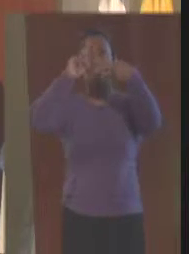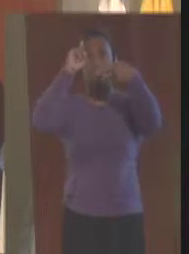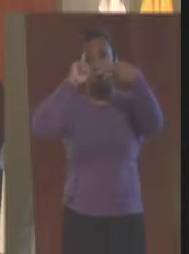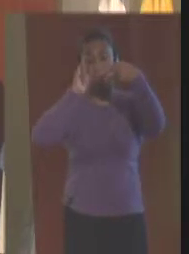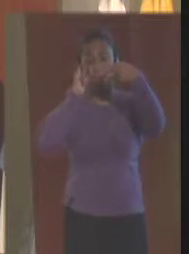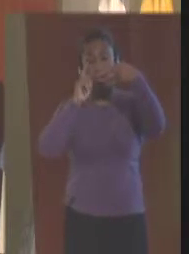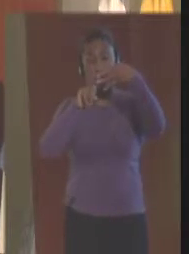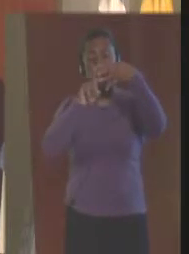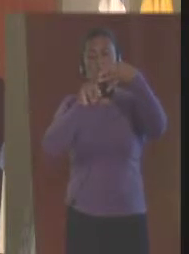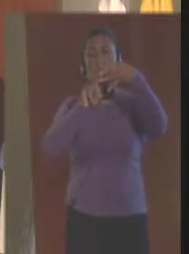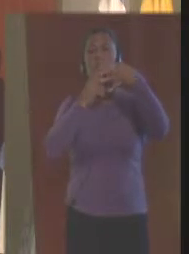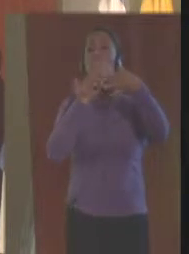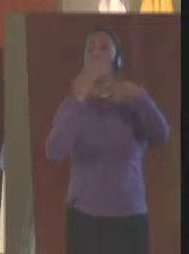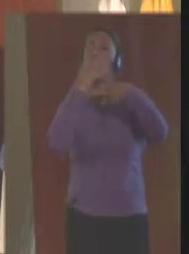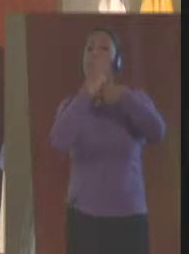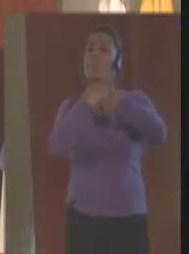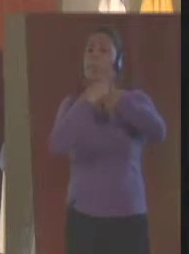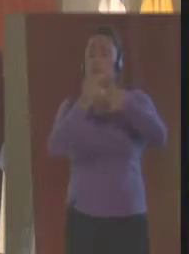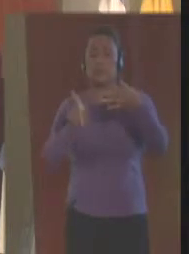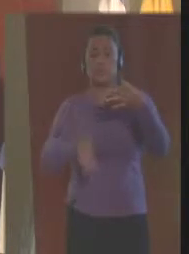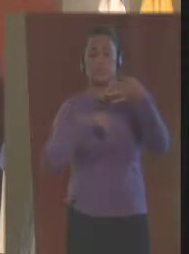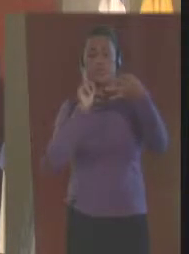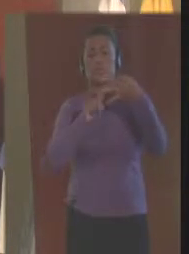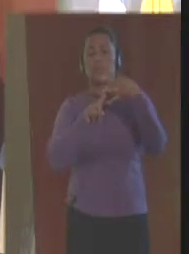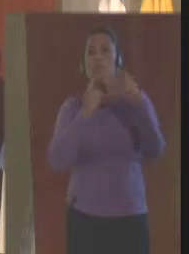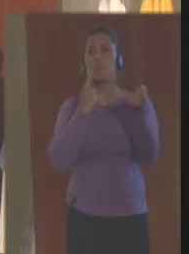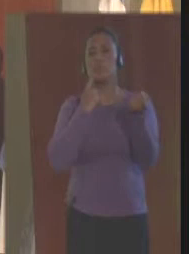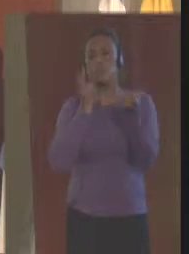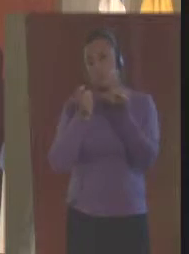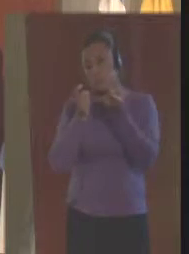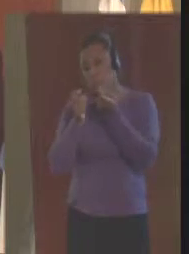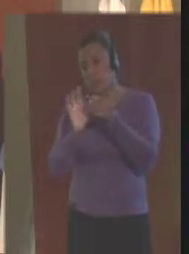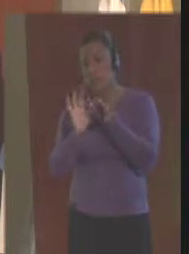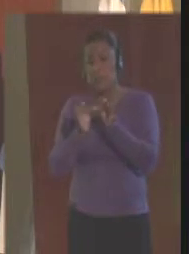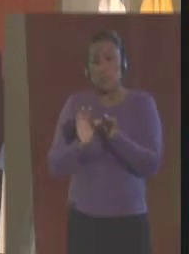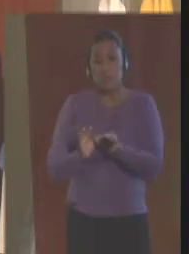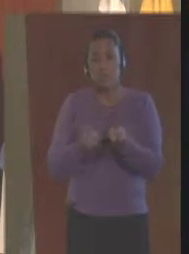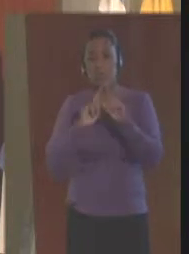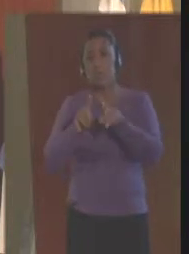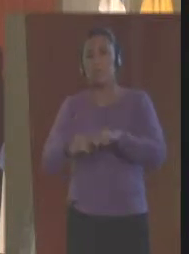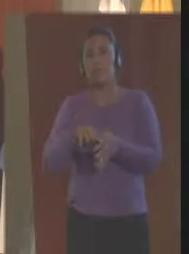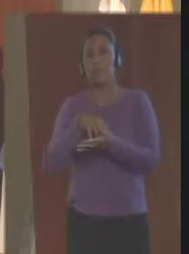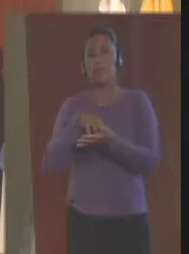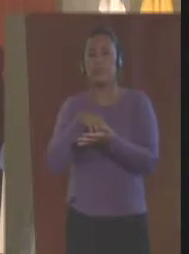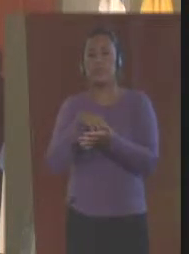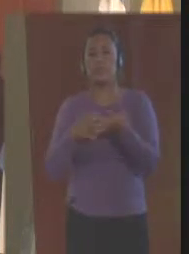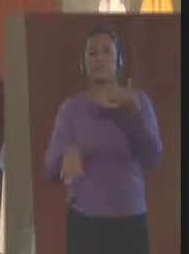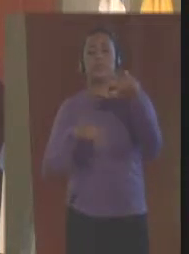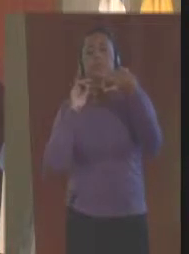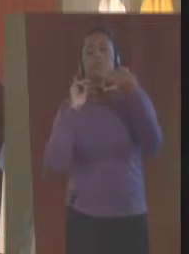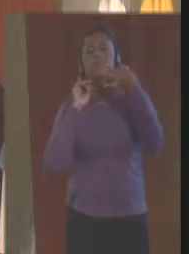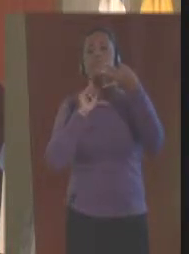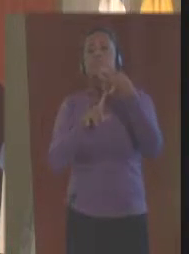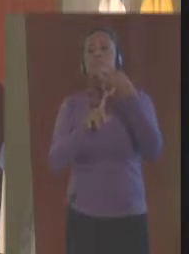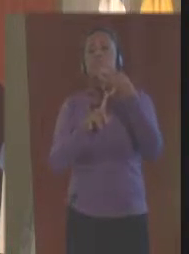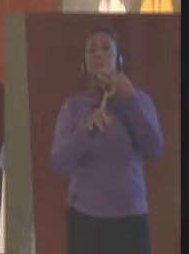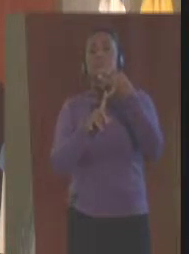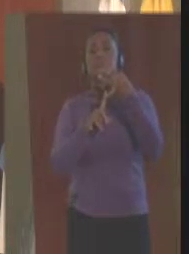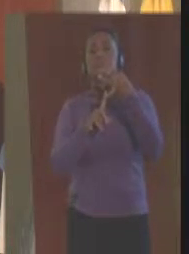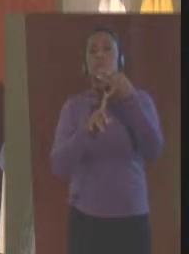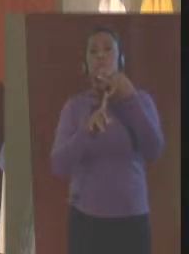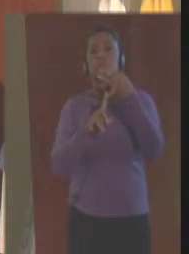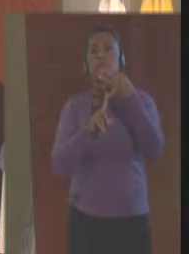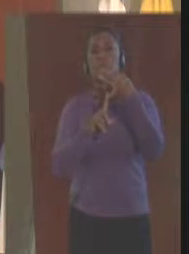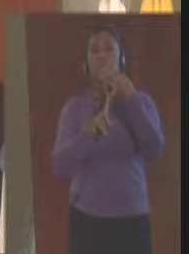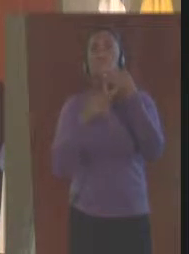nuevos riesgos a través de la prevención. Una gestión correctiva, reducir las vulnerabilidades existentes a través de la mitigación. Y una